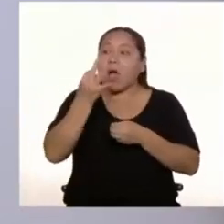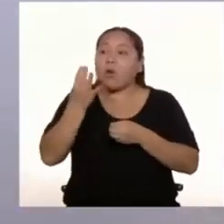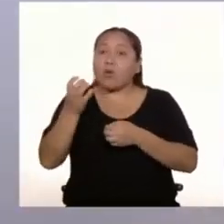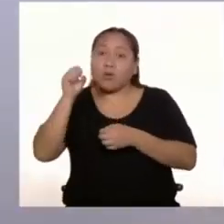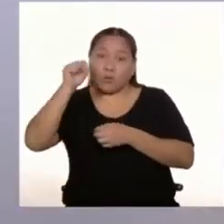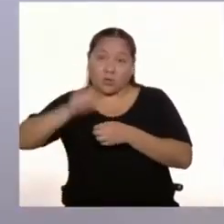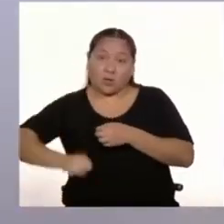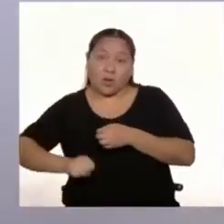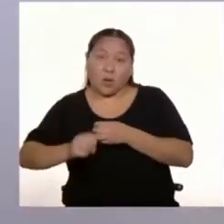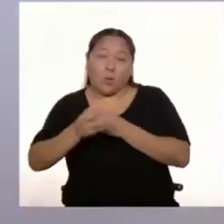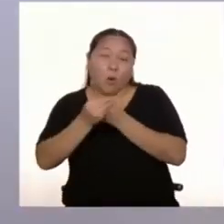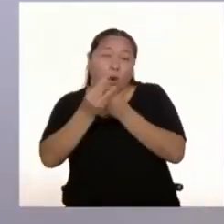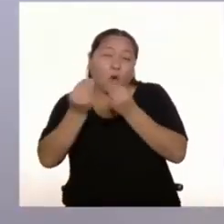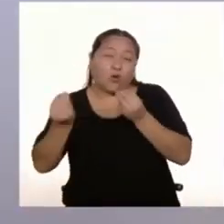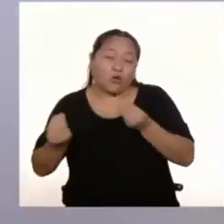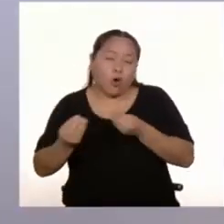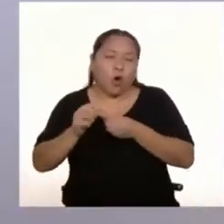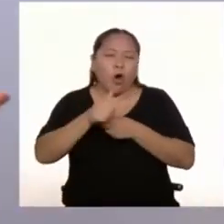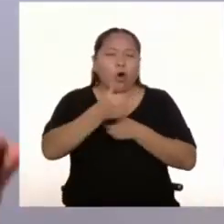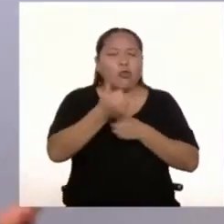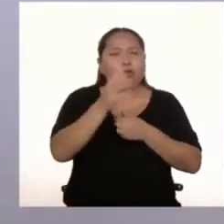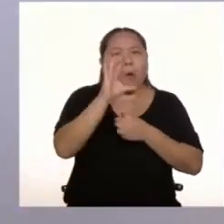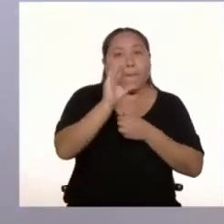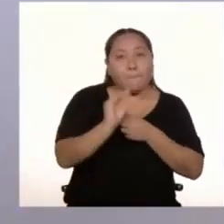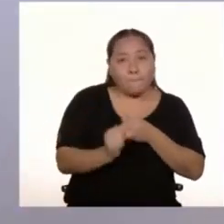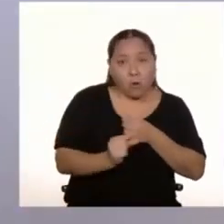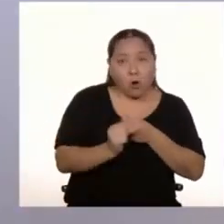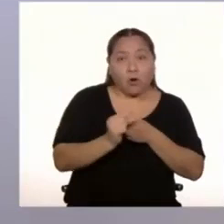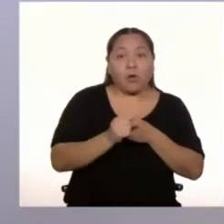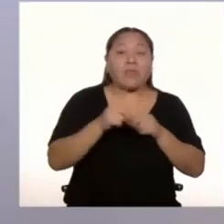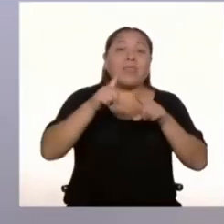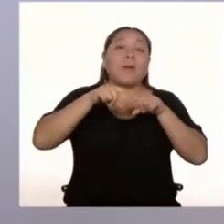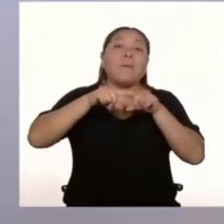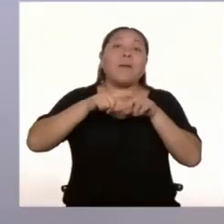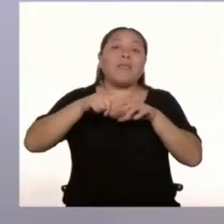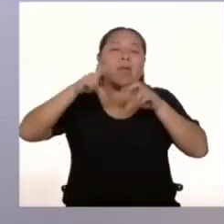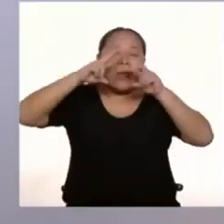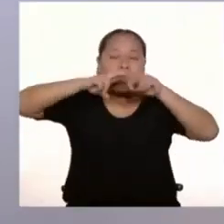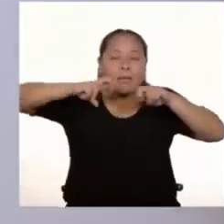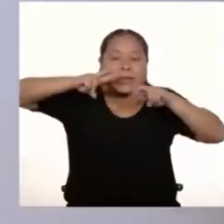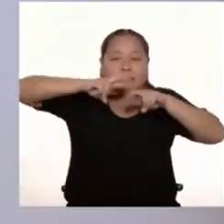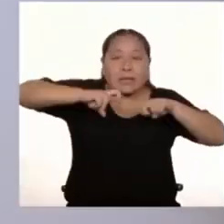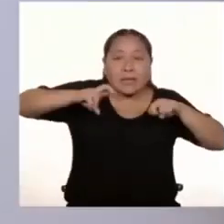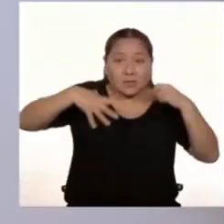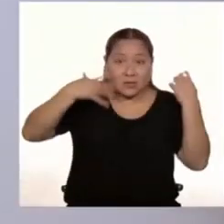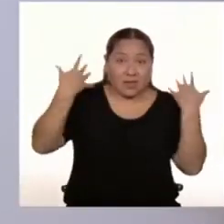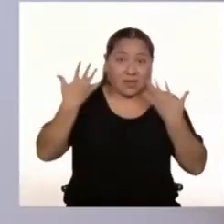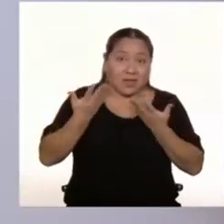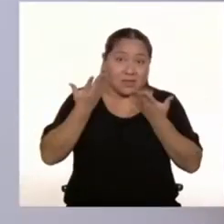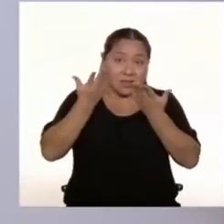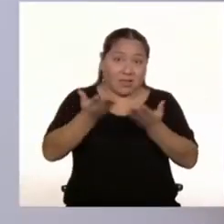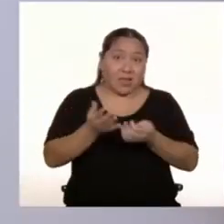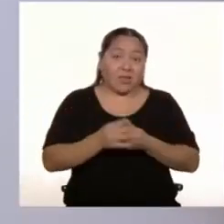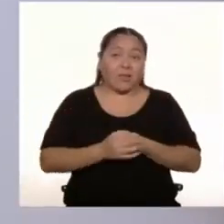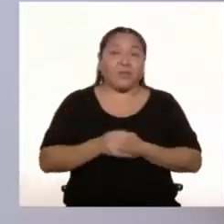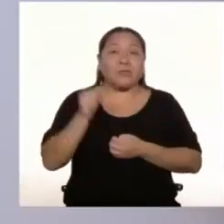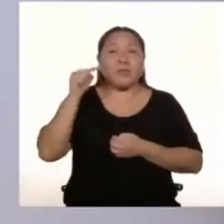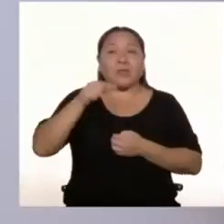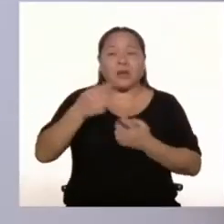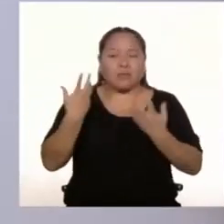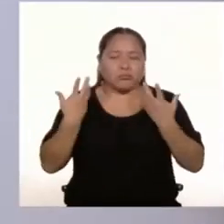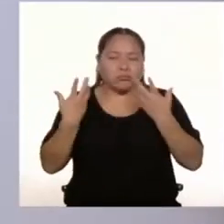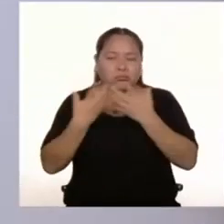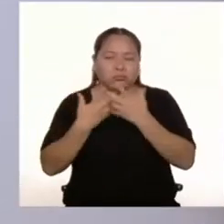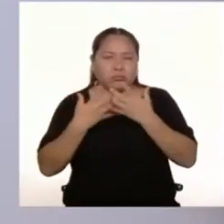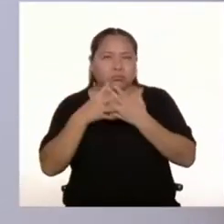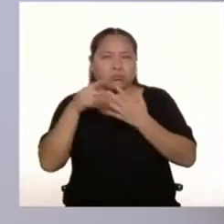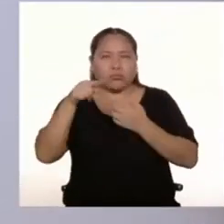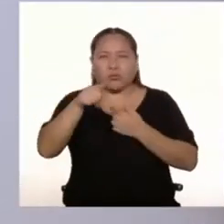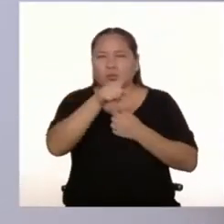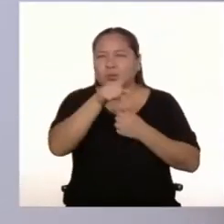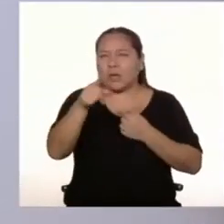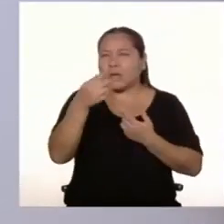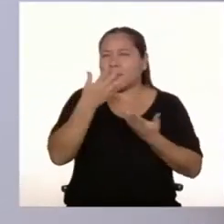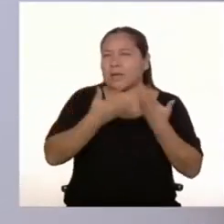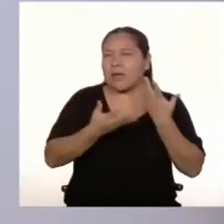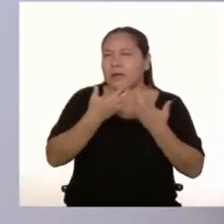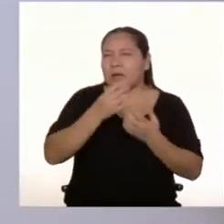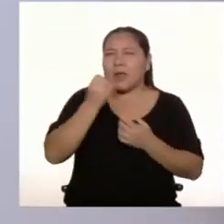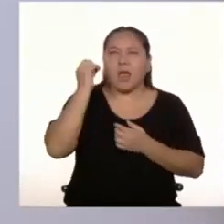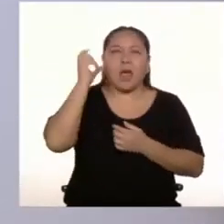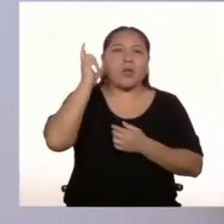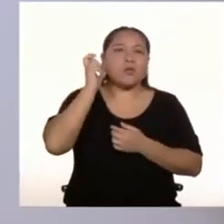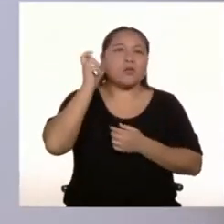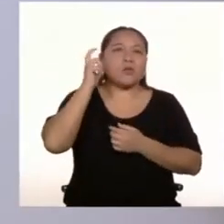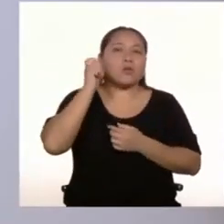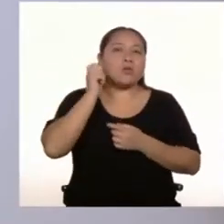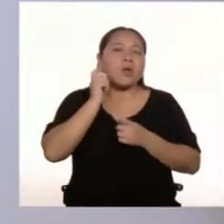medida. Esto dependerá de las investigaciones que se han realizado. En relación a esto, seguro han escuchado palabras